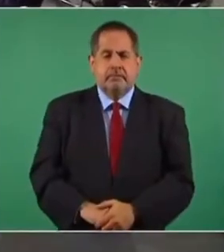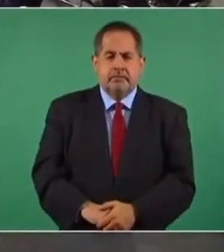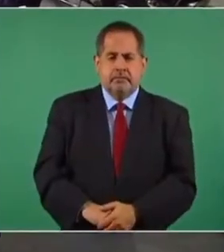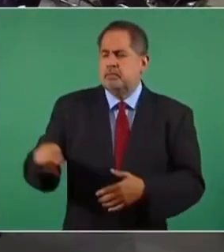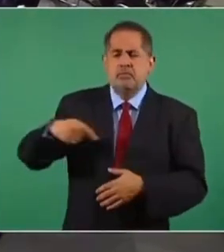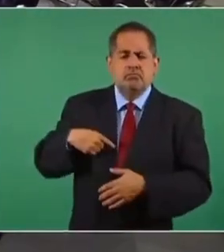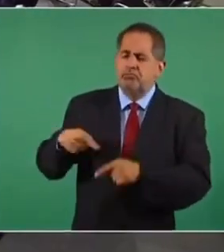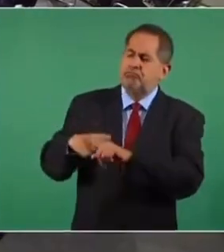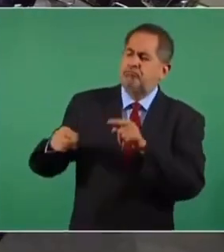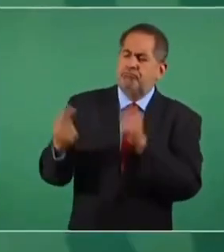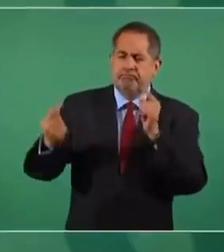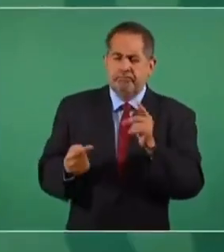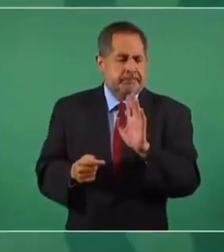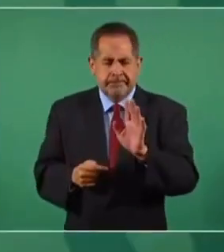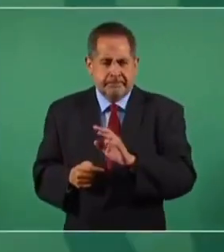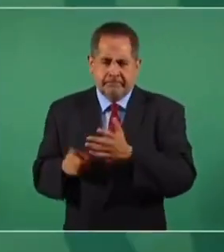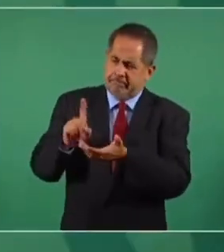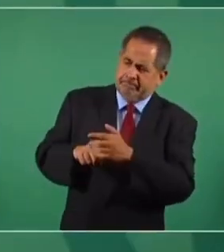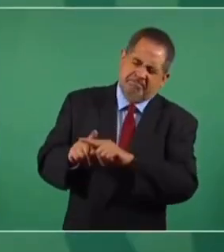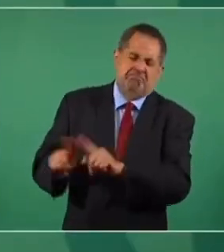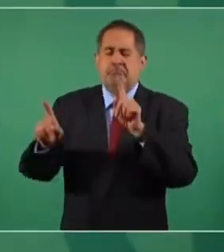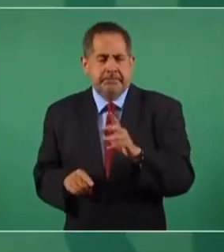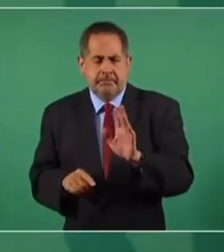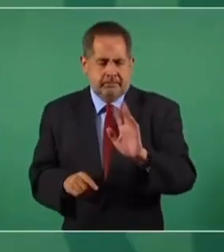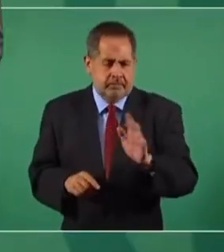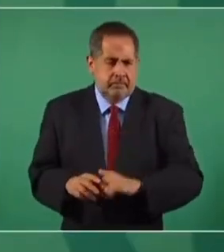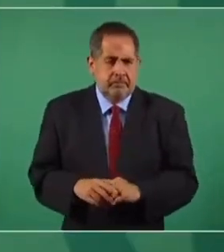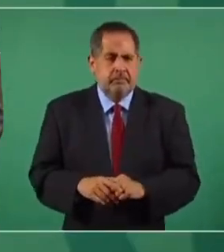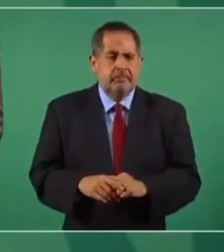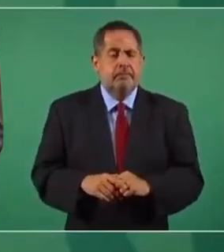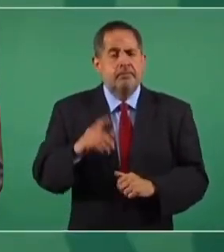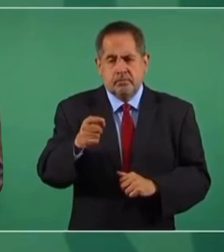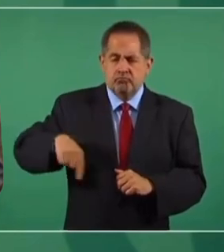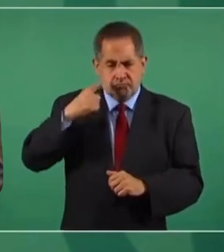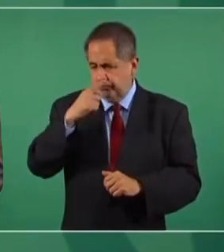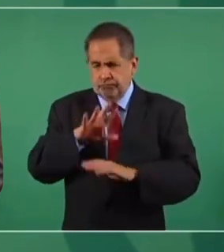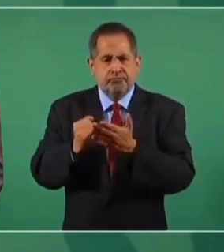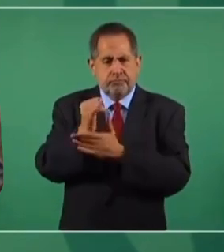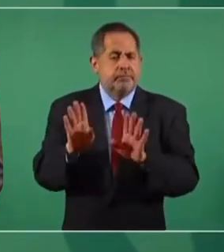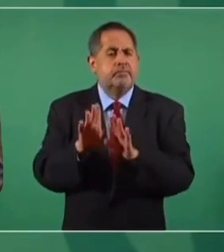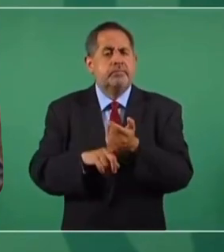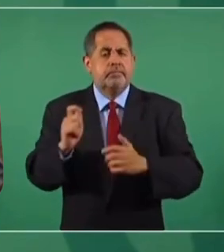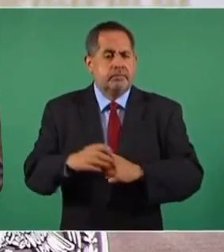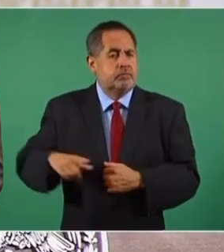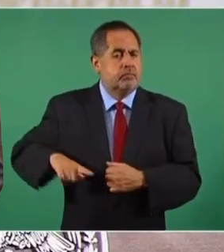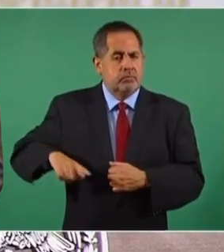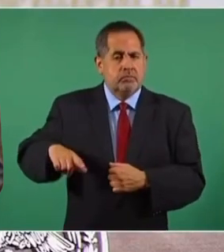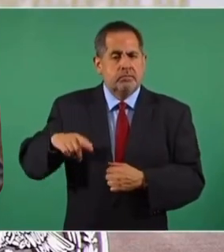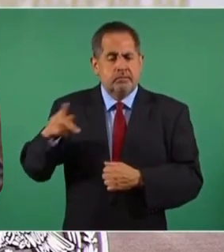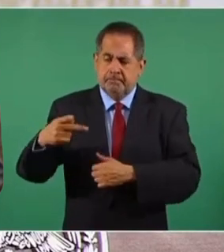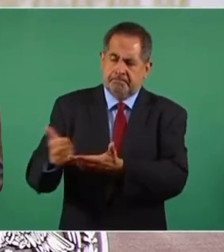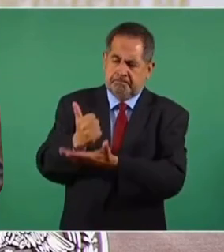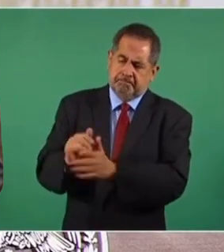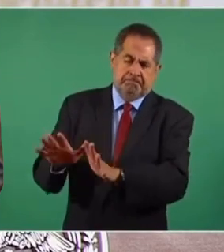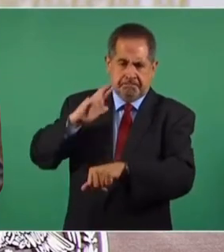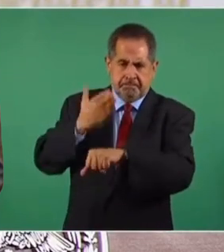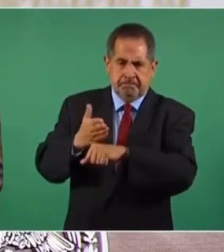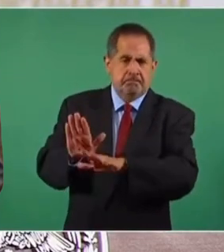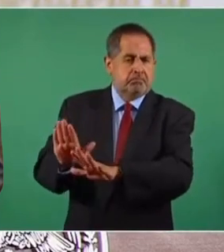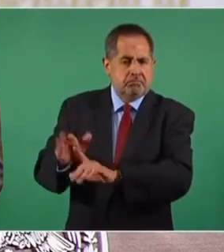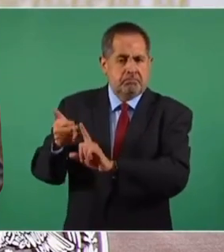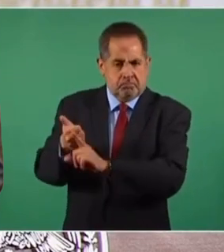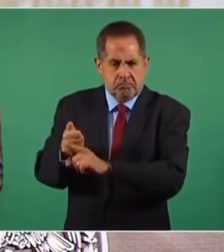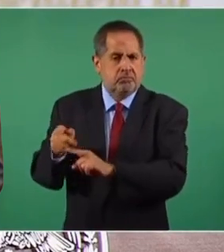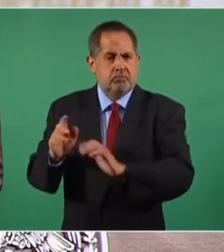No hay diferencias de fondo. Ya se decidió, porque corresponde al gobierno de la ciudad,